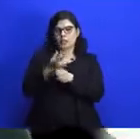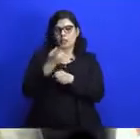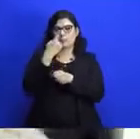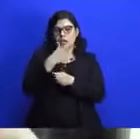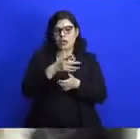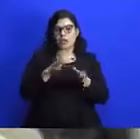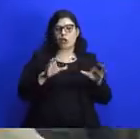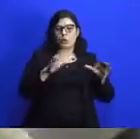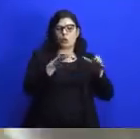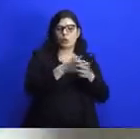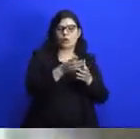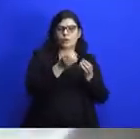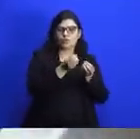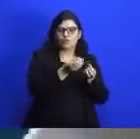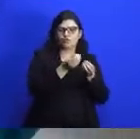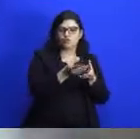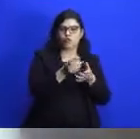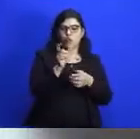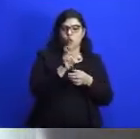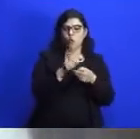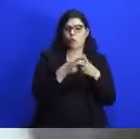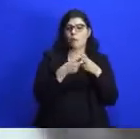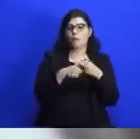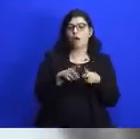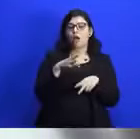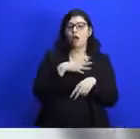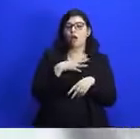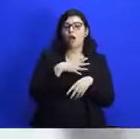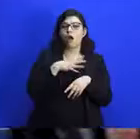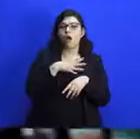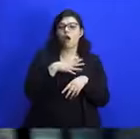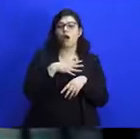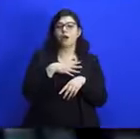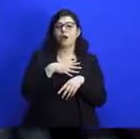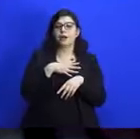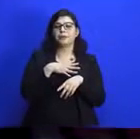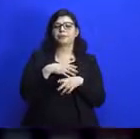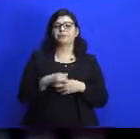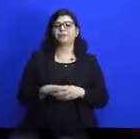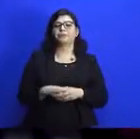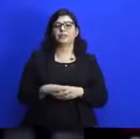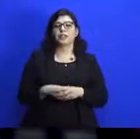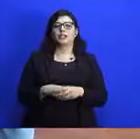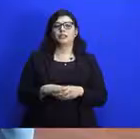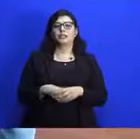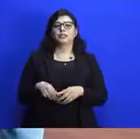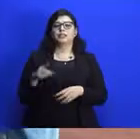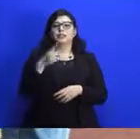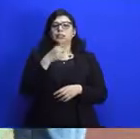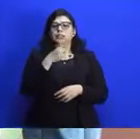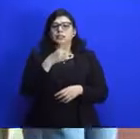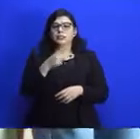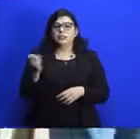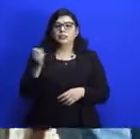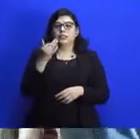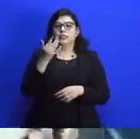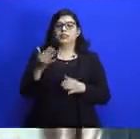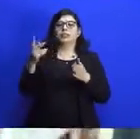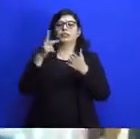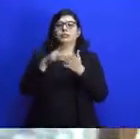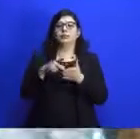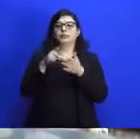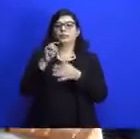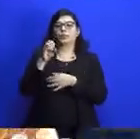Y desde su inicio, han entregado casi 180 toneladas que beneficiaron a más